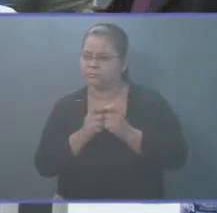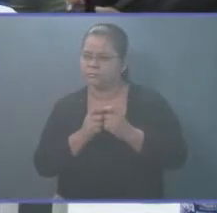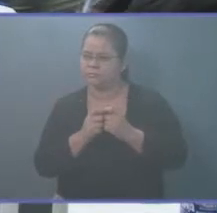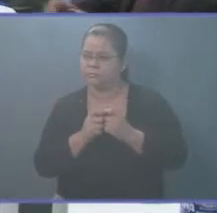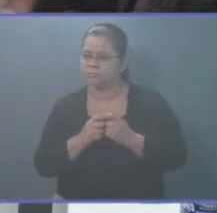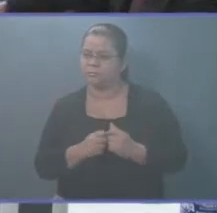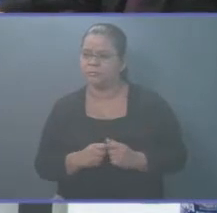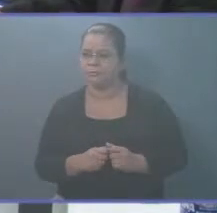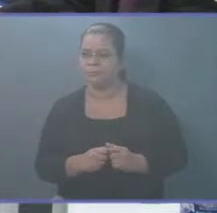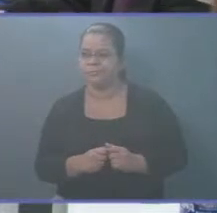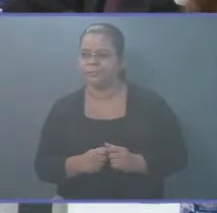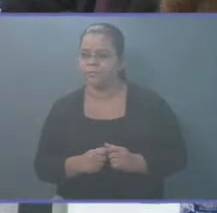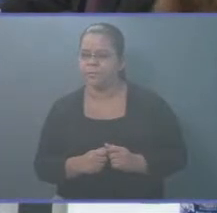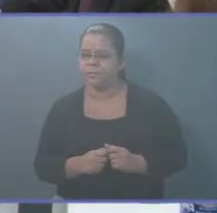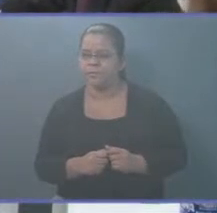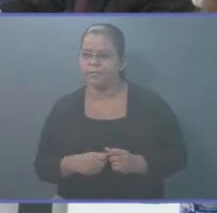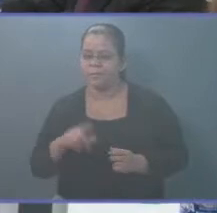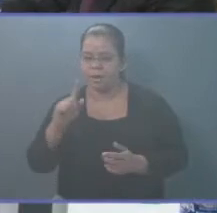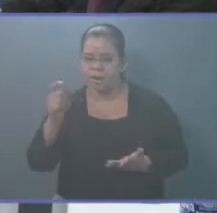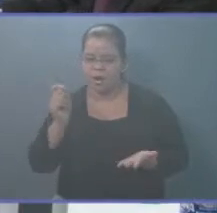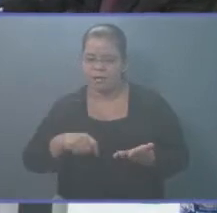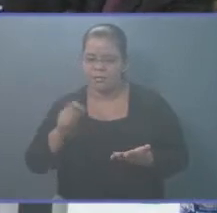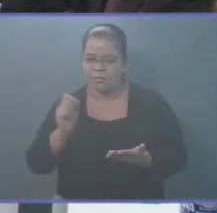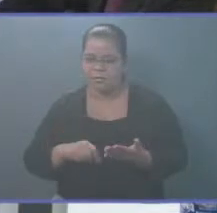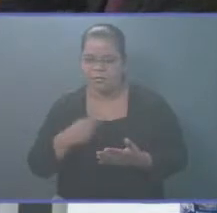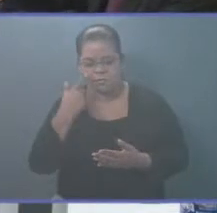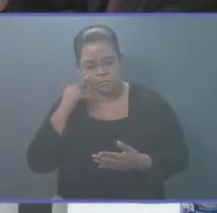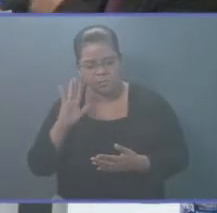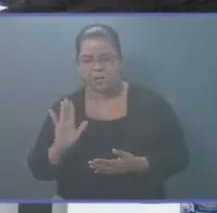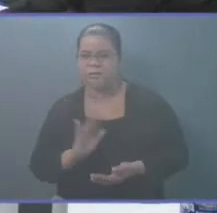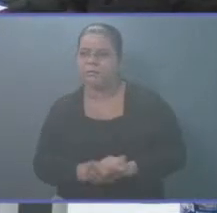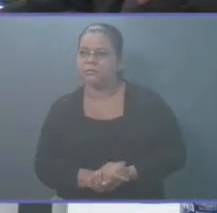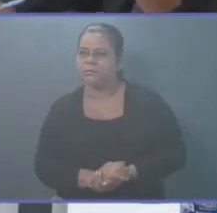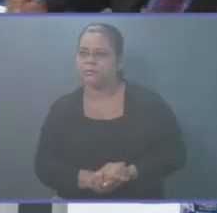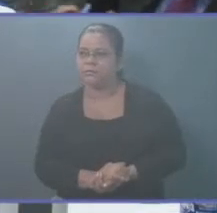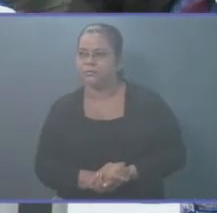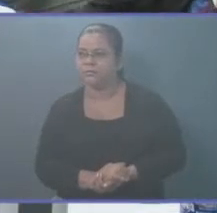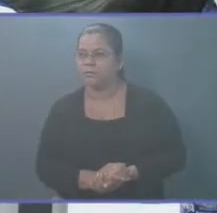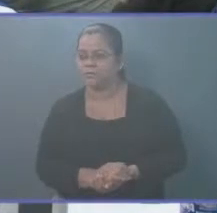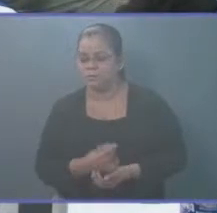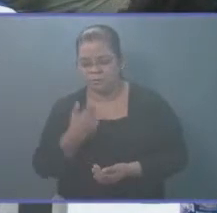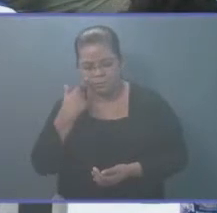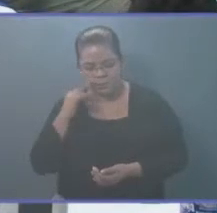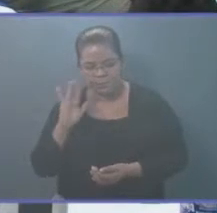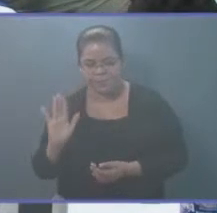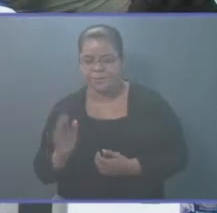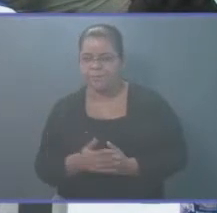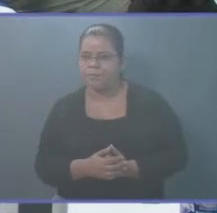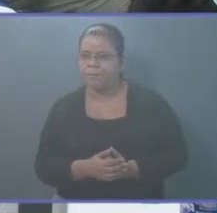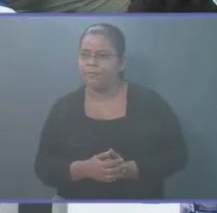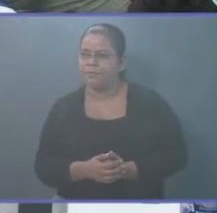en un juicio como prueba. En este caso,